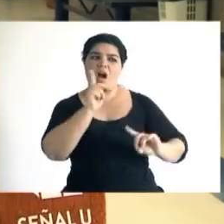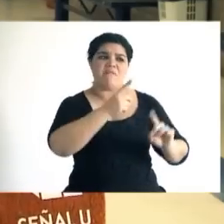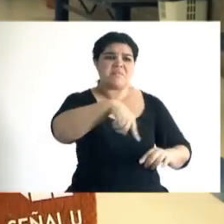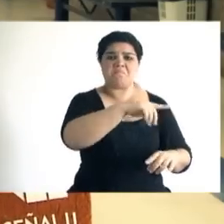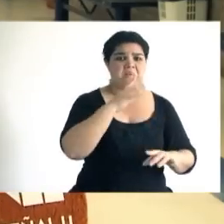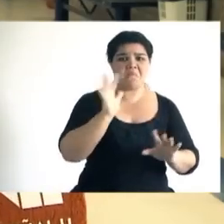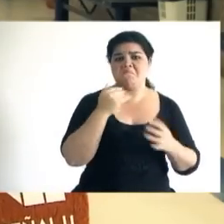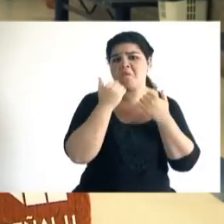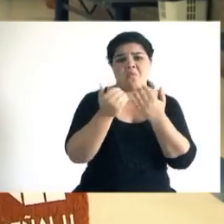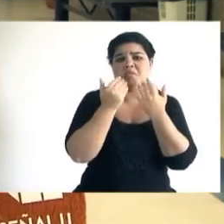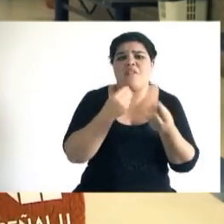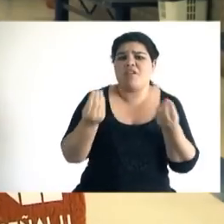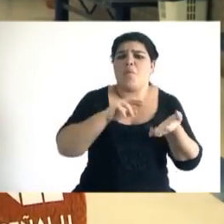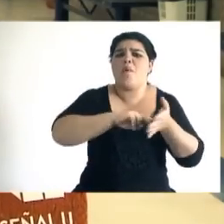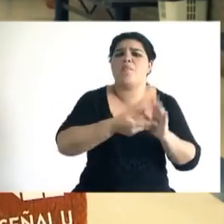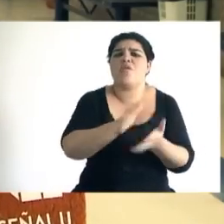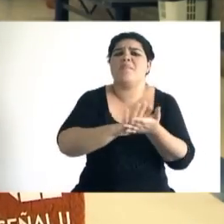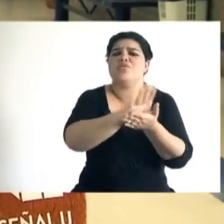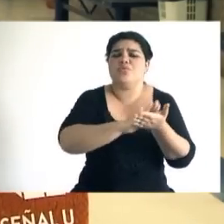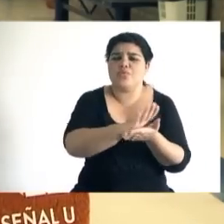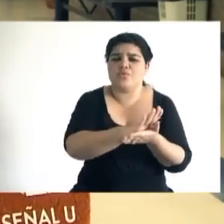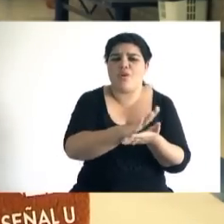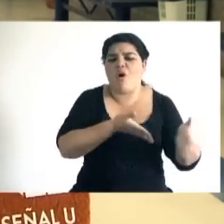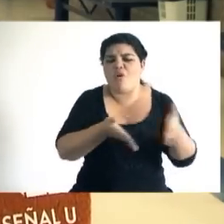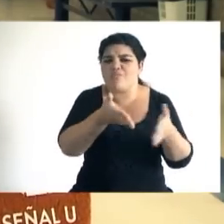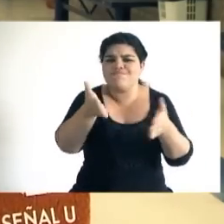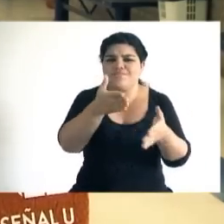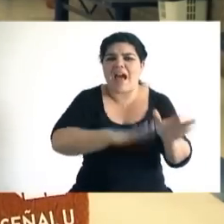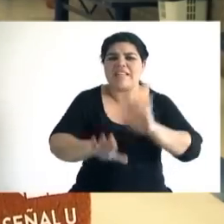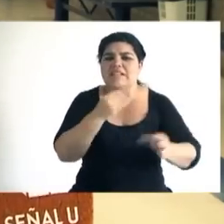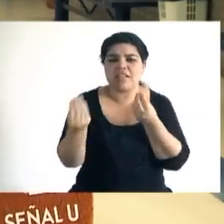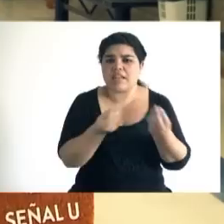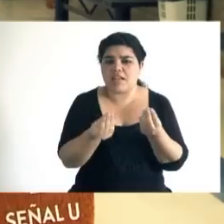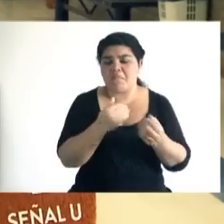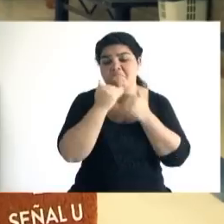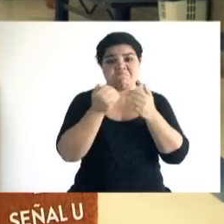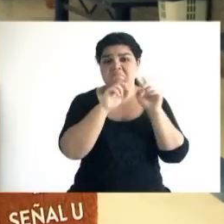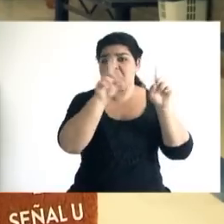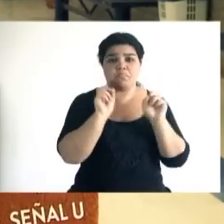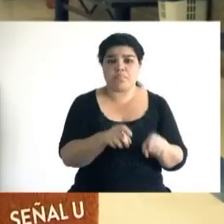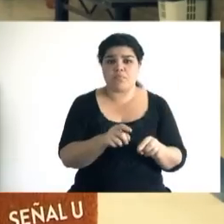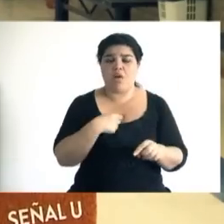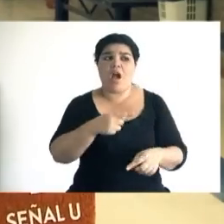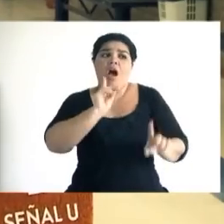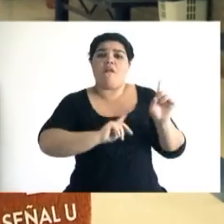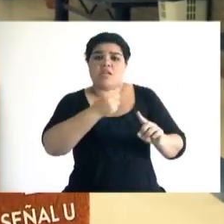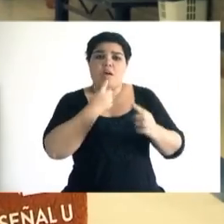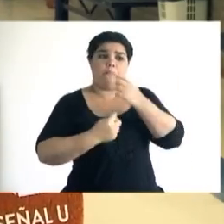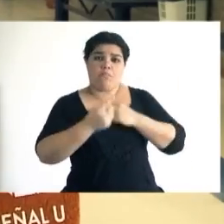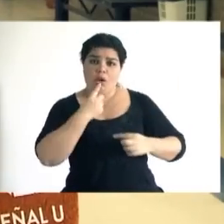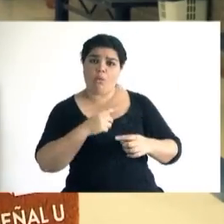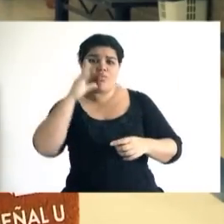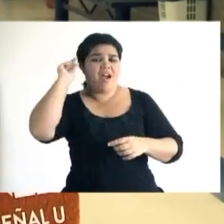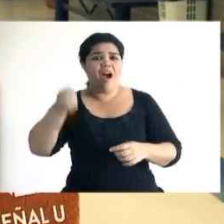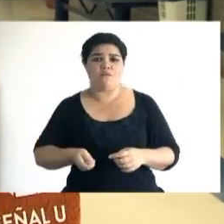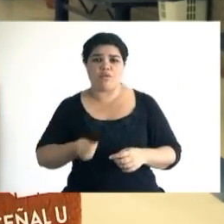ante una problemática que tiene cómo se tiene que mover, qué tiene que hacer y la verdad que una consulta con un abogado a veces